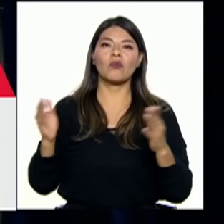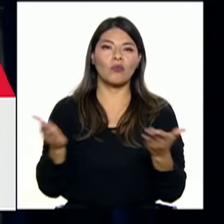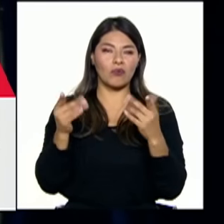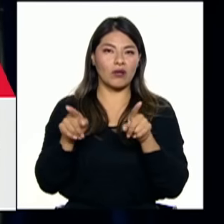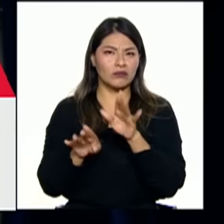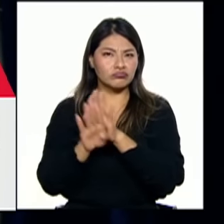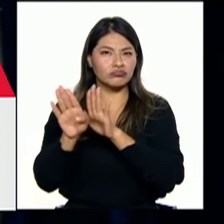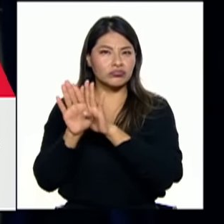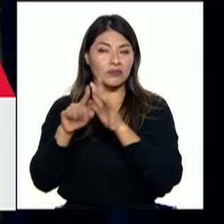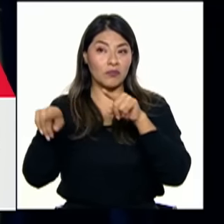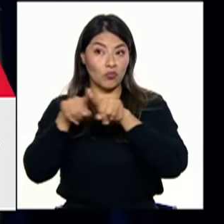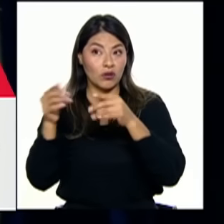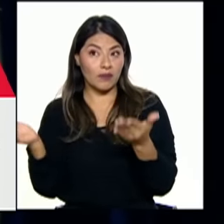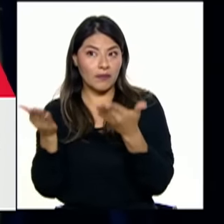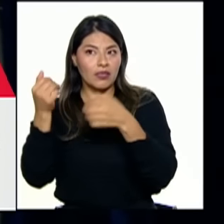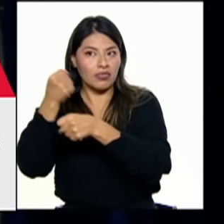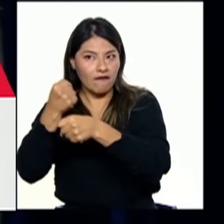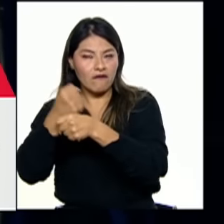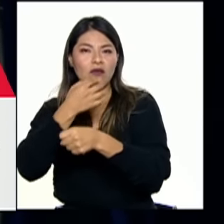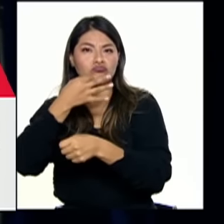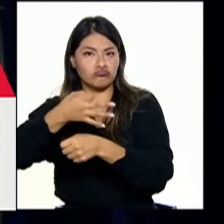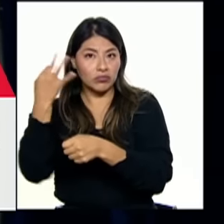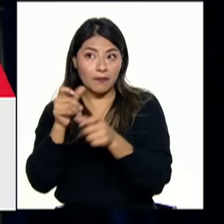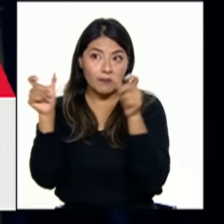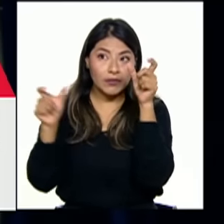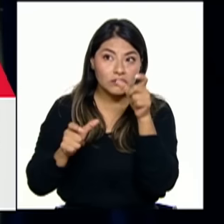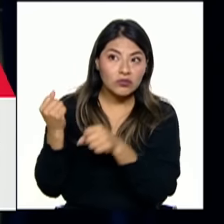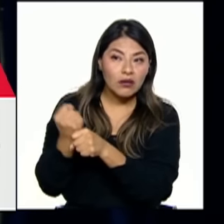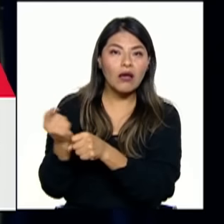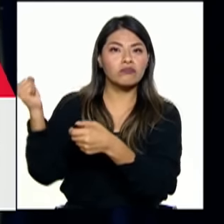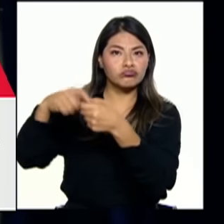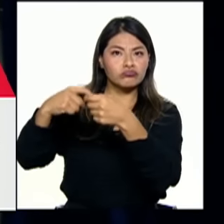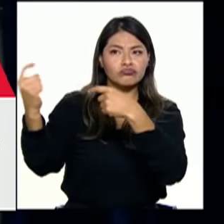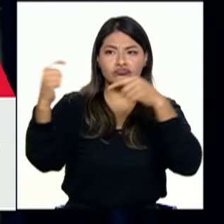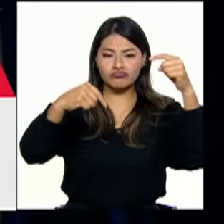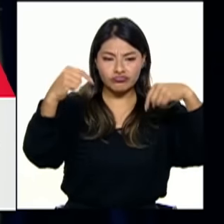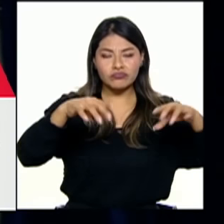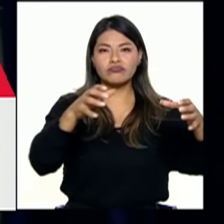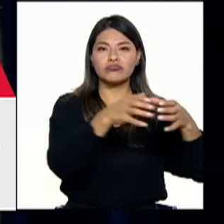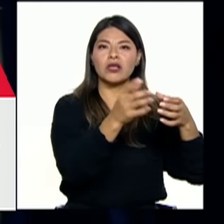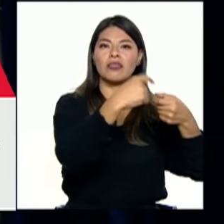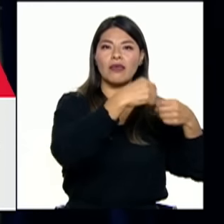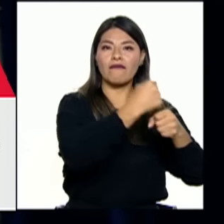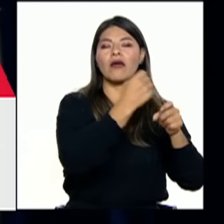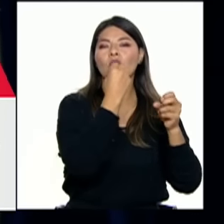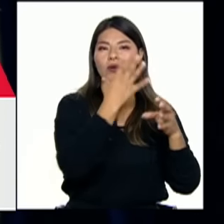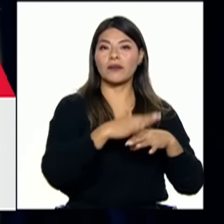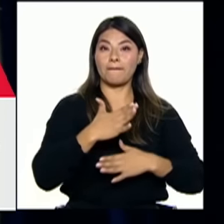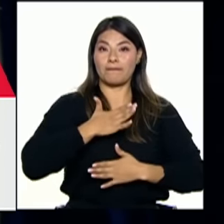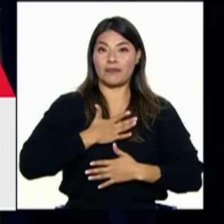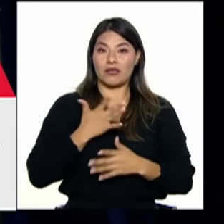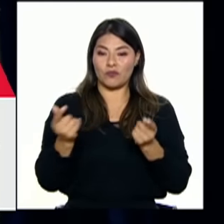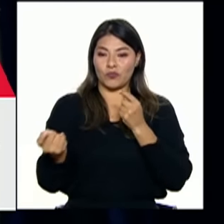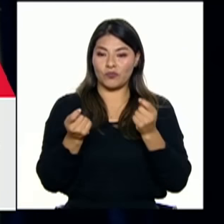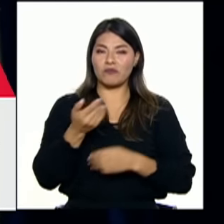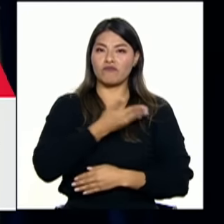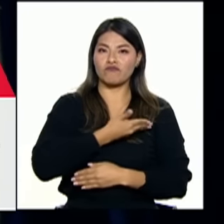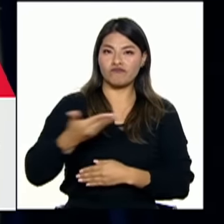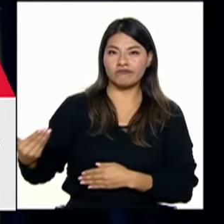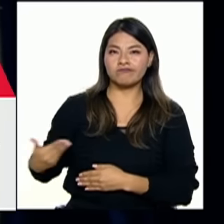generación de empleo de calidad. Y desde nuestro gobierno ratificamos el